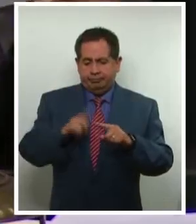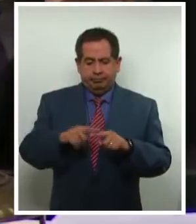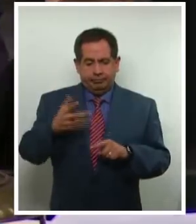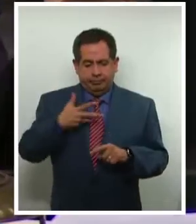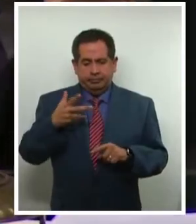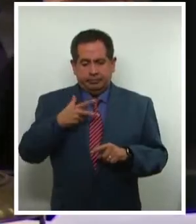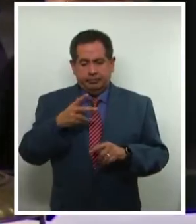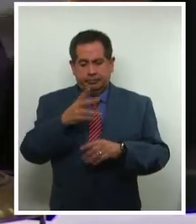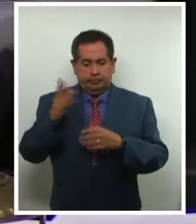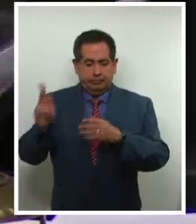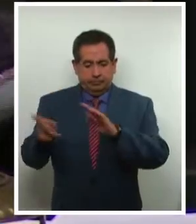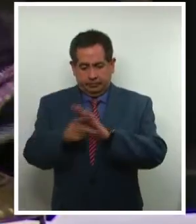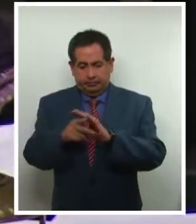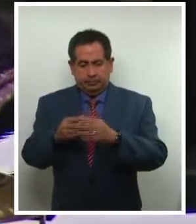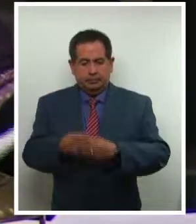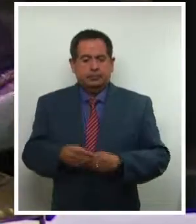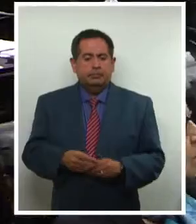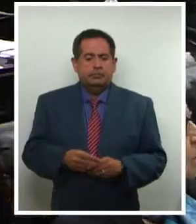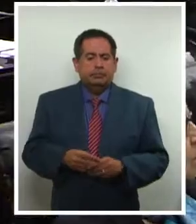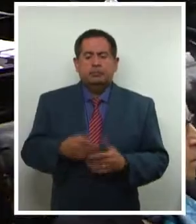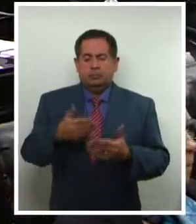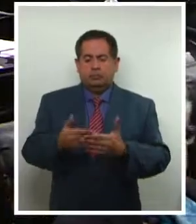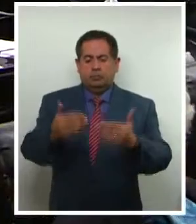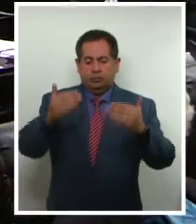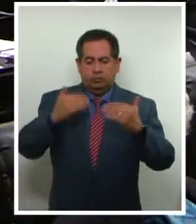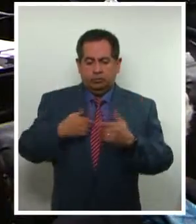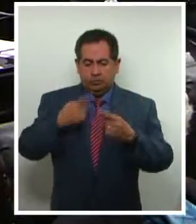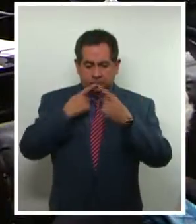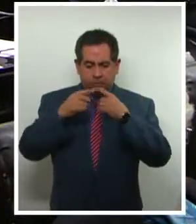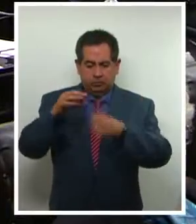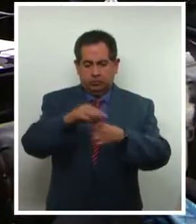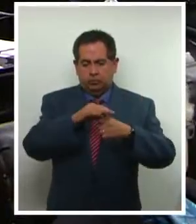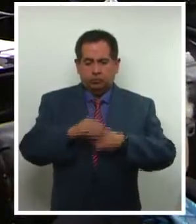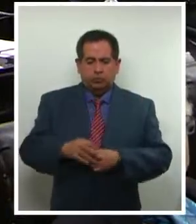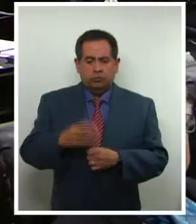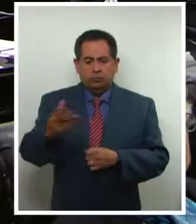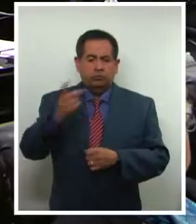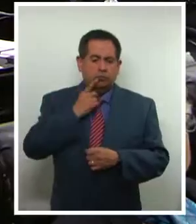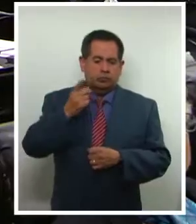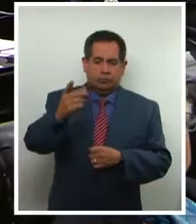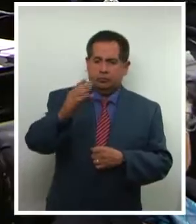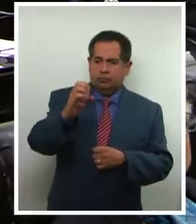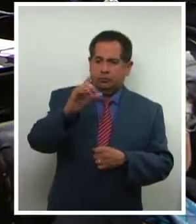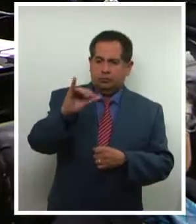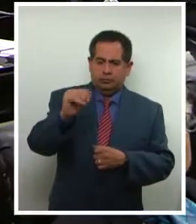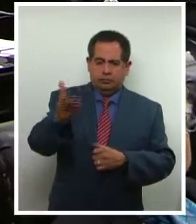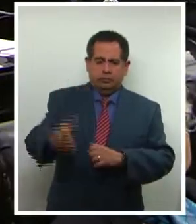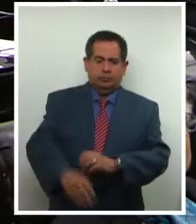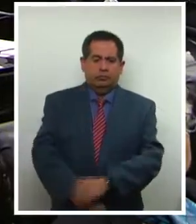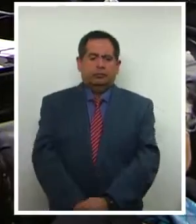la reserva, vamos a proceder a la votación. Adelante, diputada Cecilia.